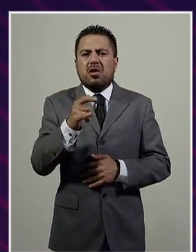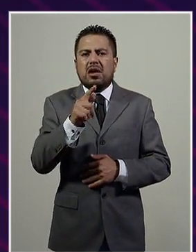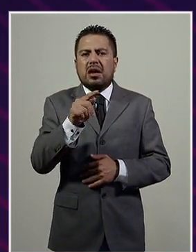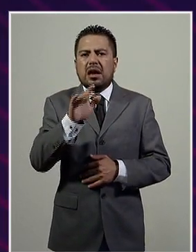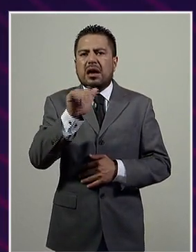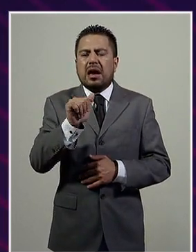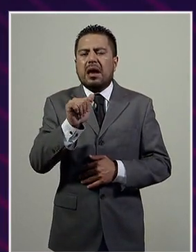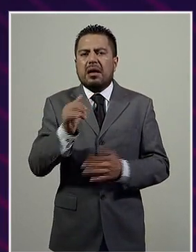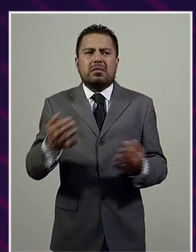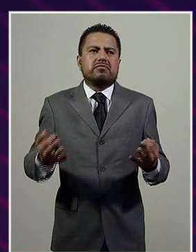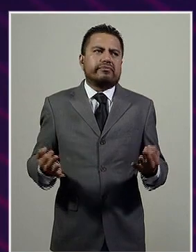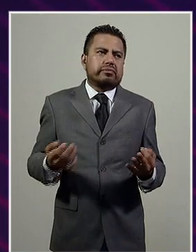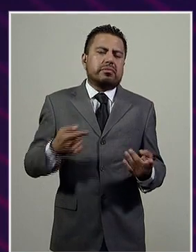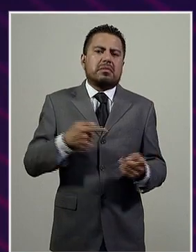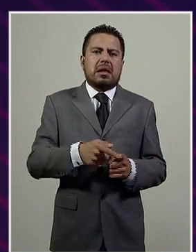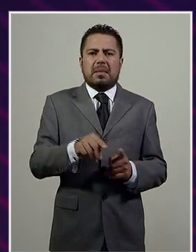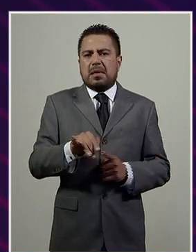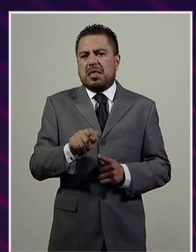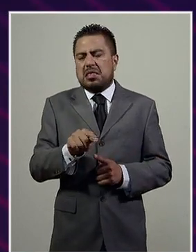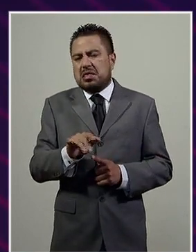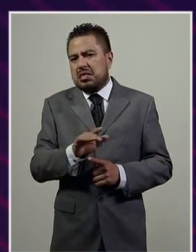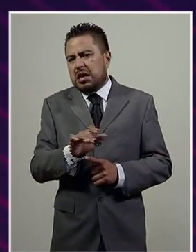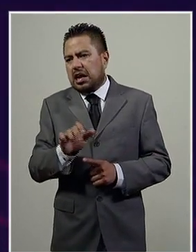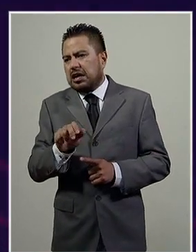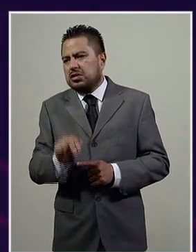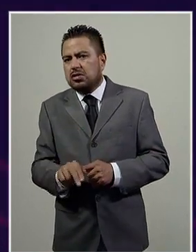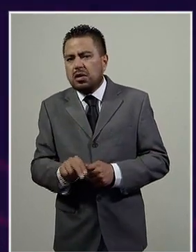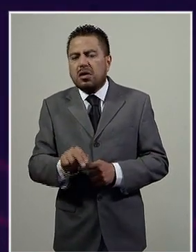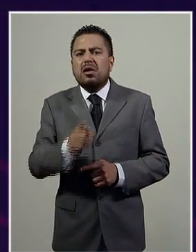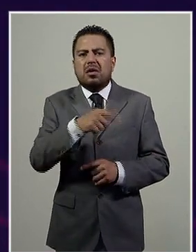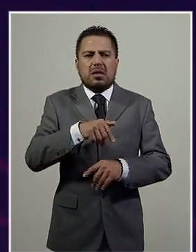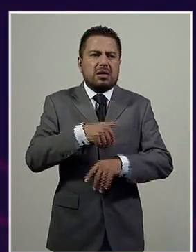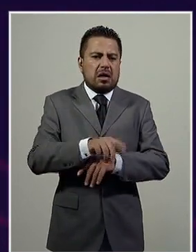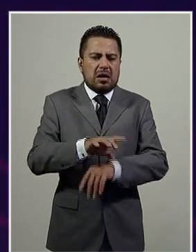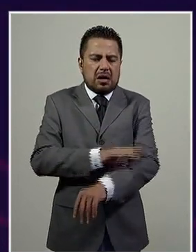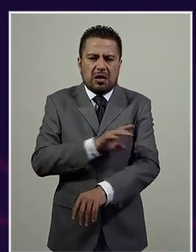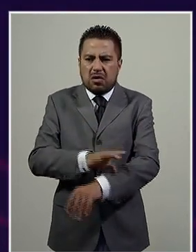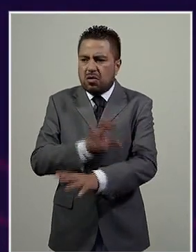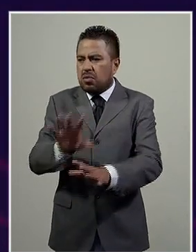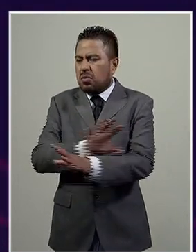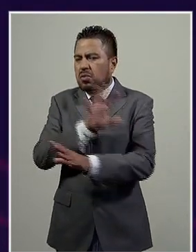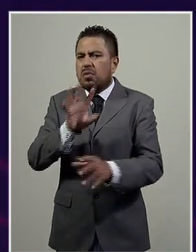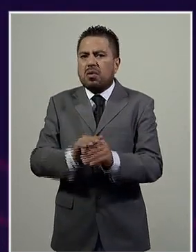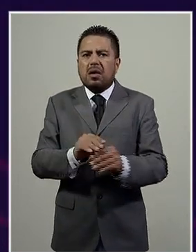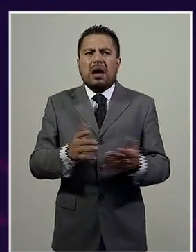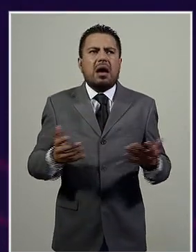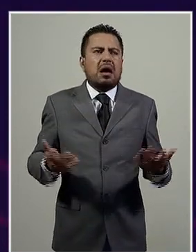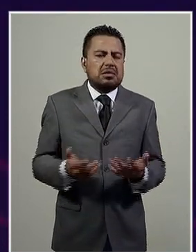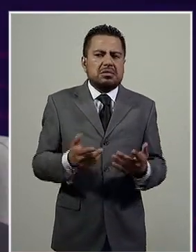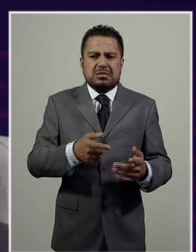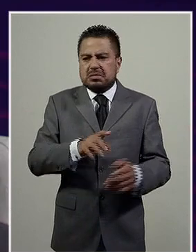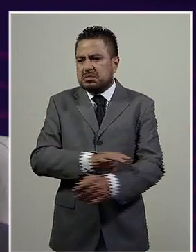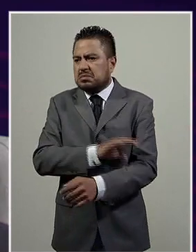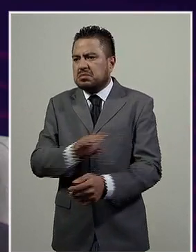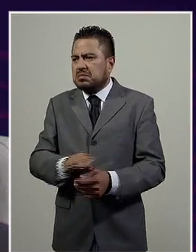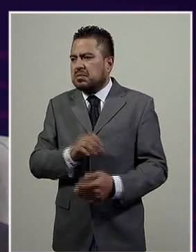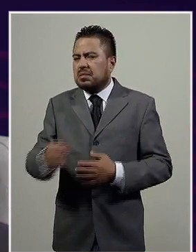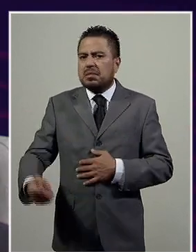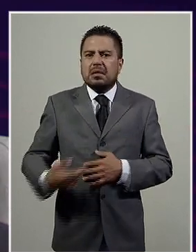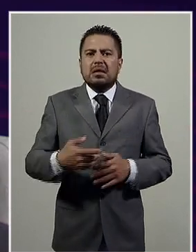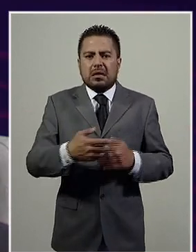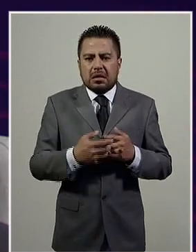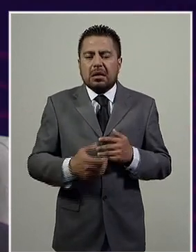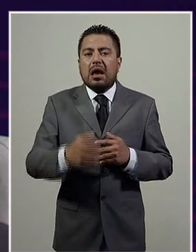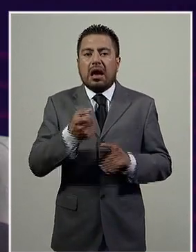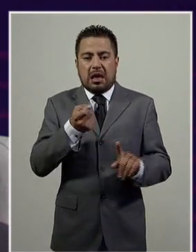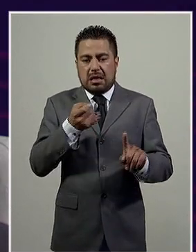meditación. Entonces, cuando tú meditas una gran cantidad de energía, y cuando haces Kundalini Yoga, una gran cantidad de energía se empieza a desplegar en